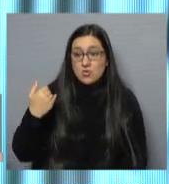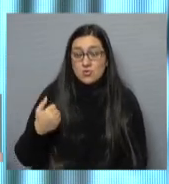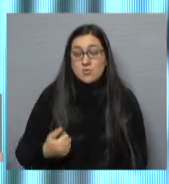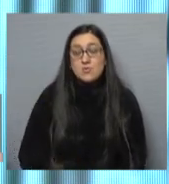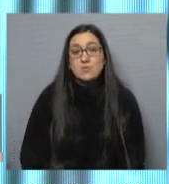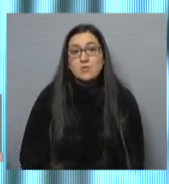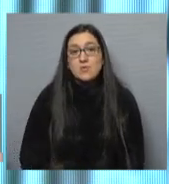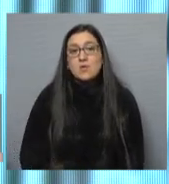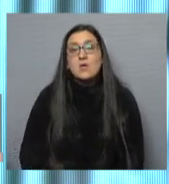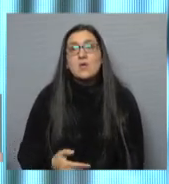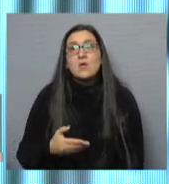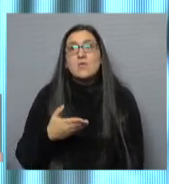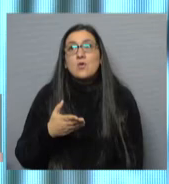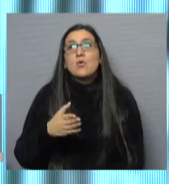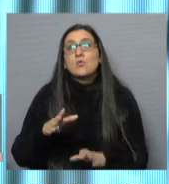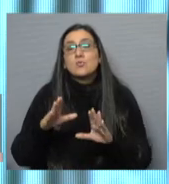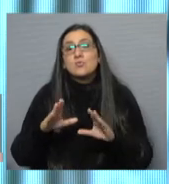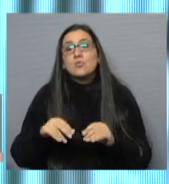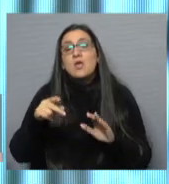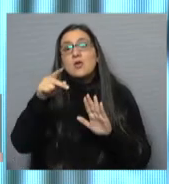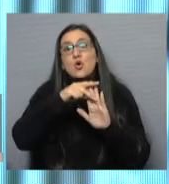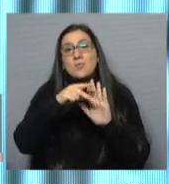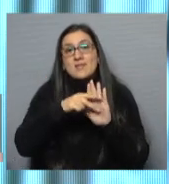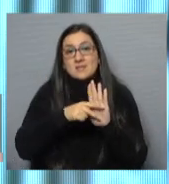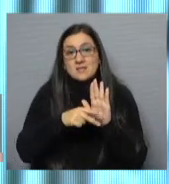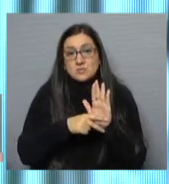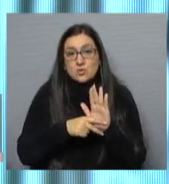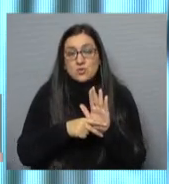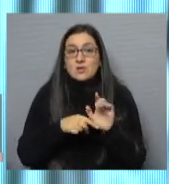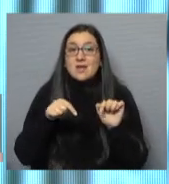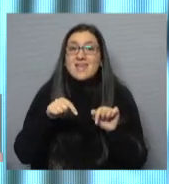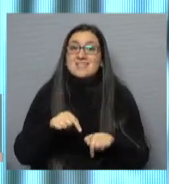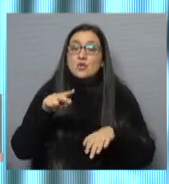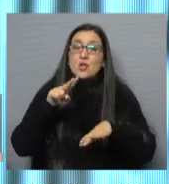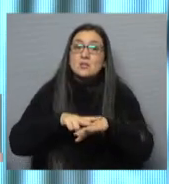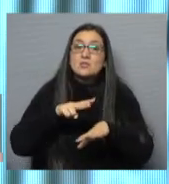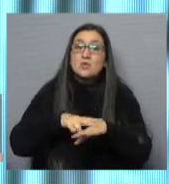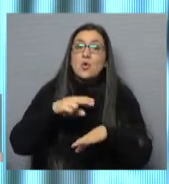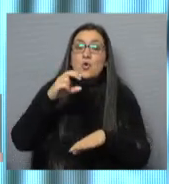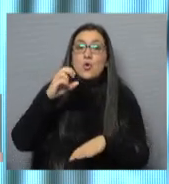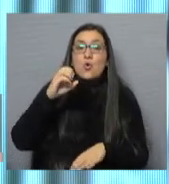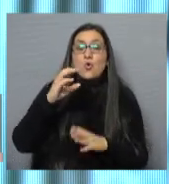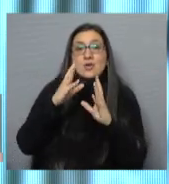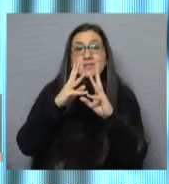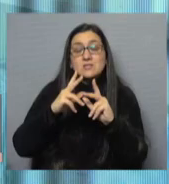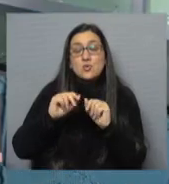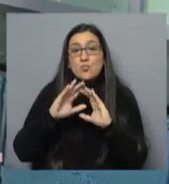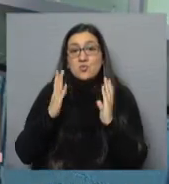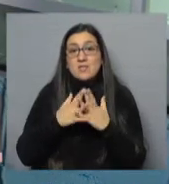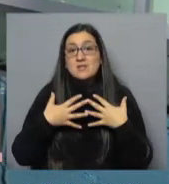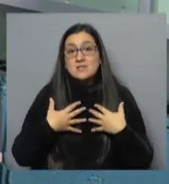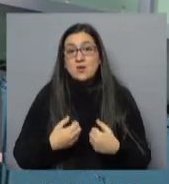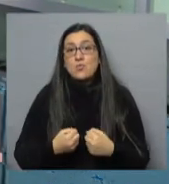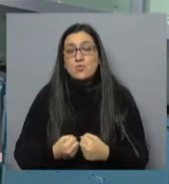camino de lo que tiene que ver con la normatización. Eso es lo que aconseja OMS. Es decir, actualizar el